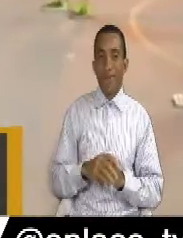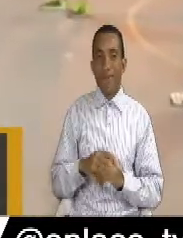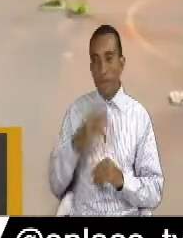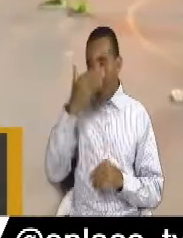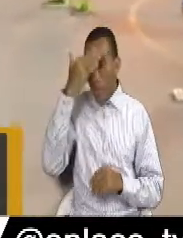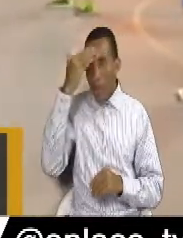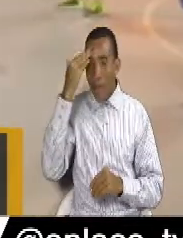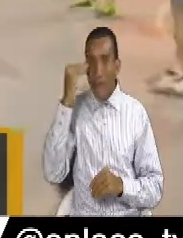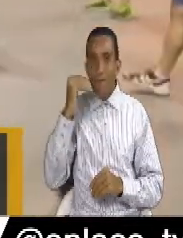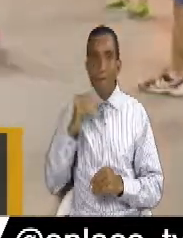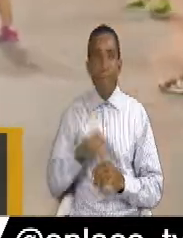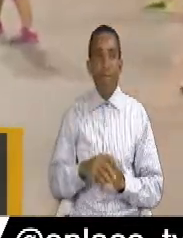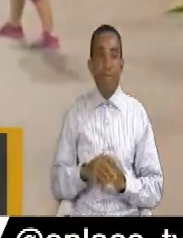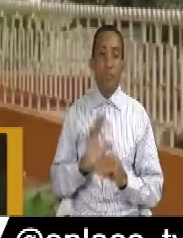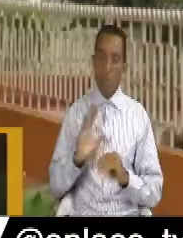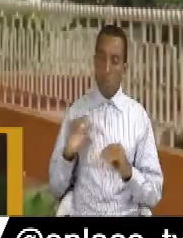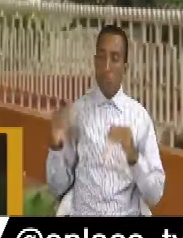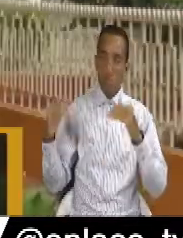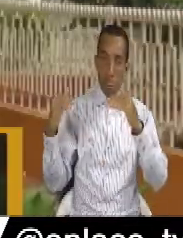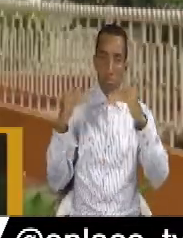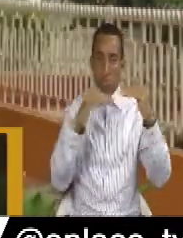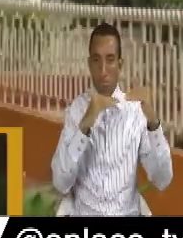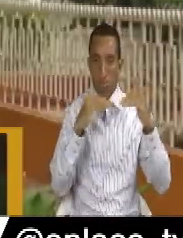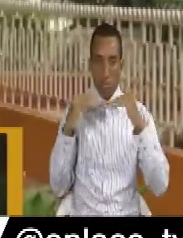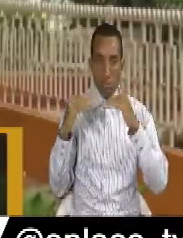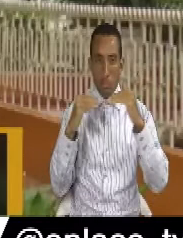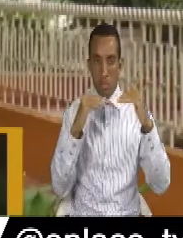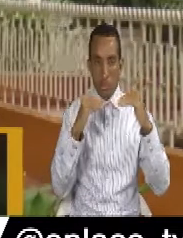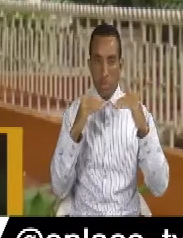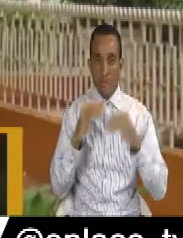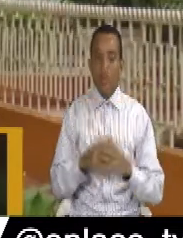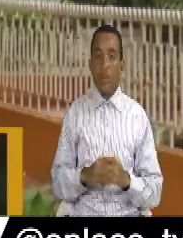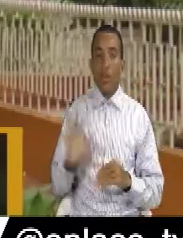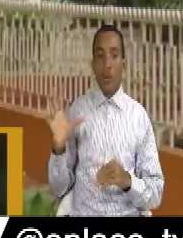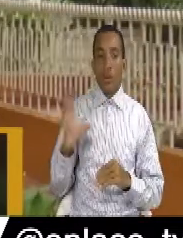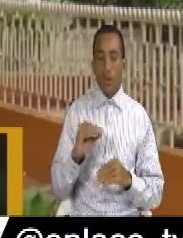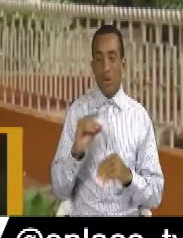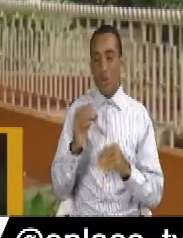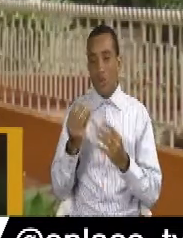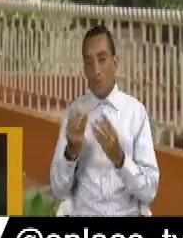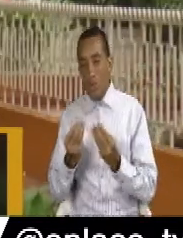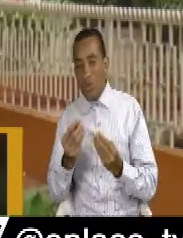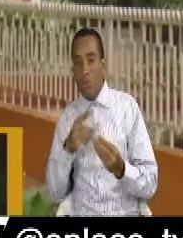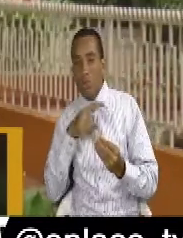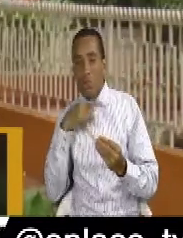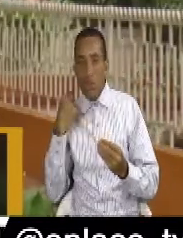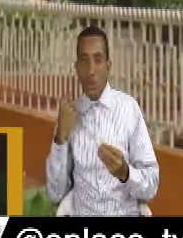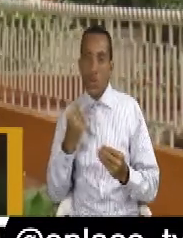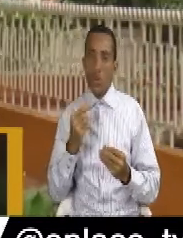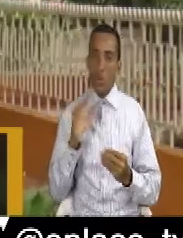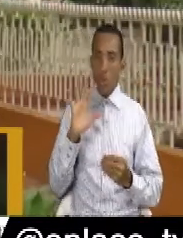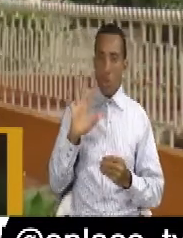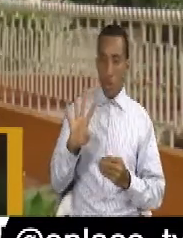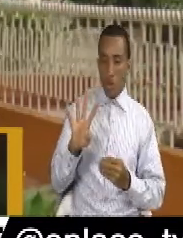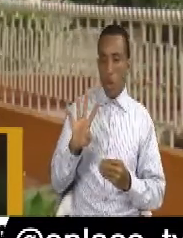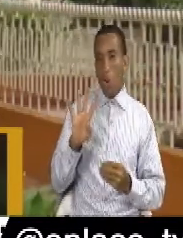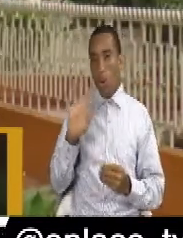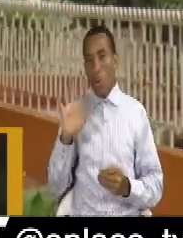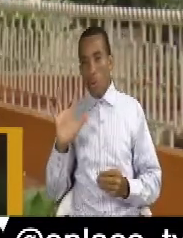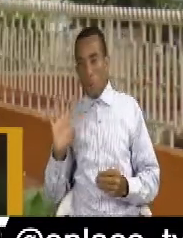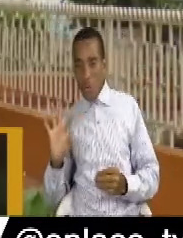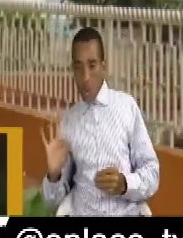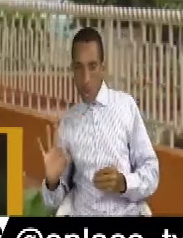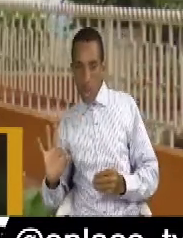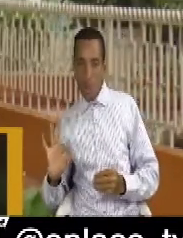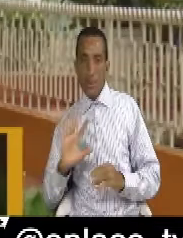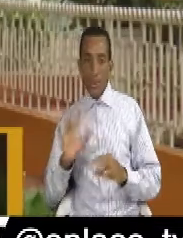últimas está muy parejito y bueno, casi todos, muy poquitos equipos han perdido los 4 juegos o los 3 juegos que hemos jugado hasta ahora. Y creo que va obviamente